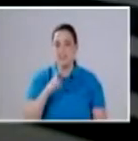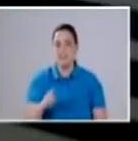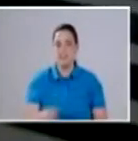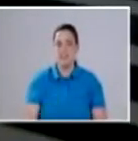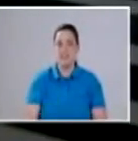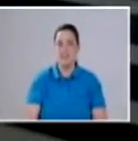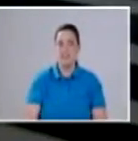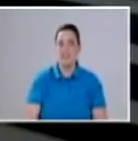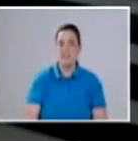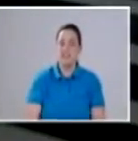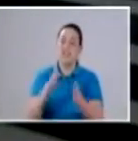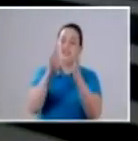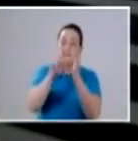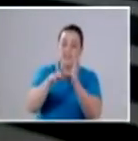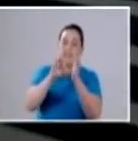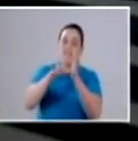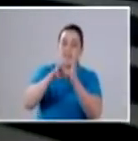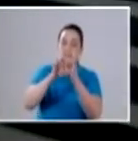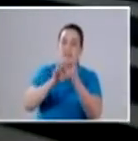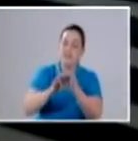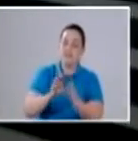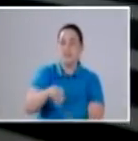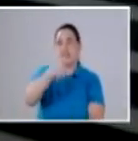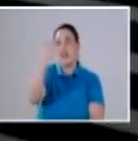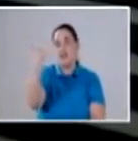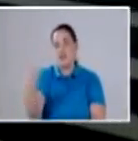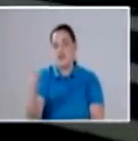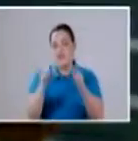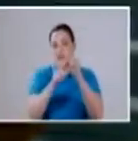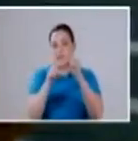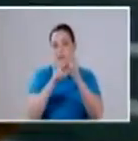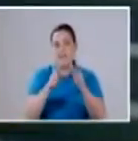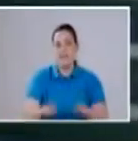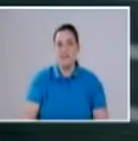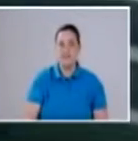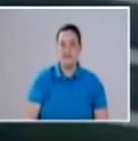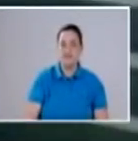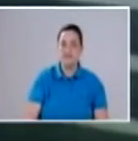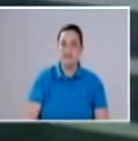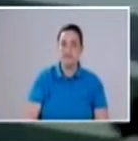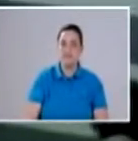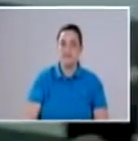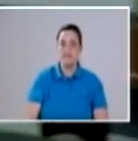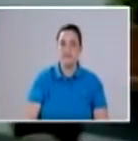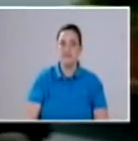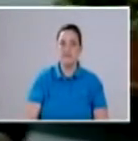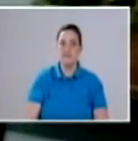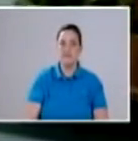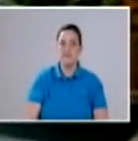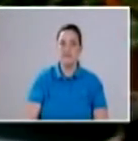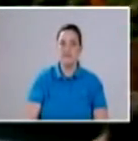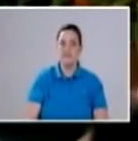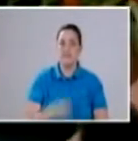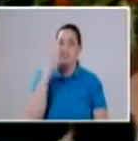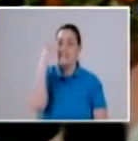Sílaba así, sílaba así, sílaba así, sílaba así. Sílaba así. No. Y aún así, el Espíritu Santo